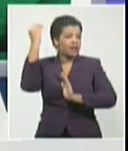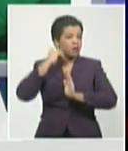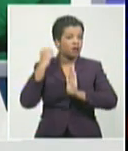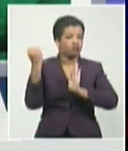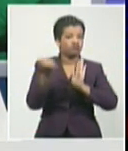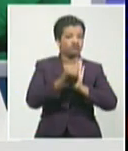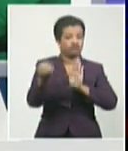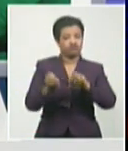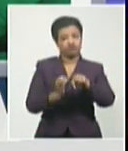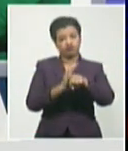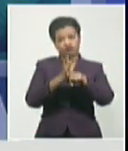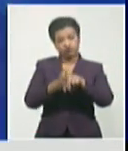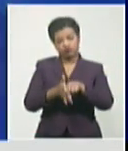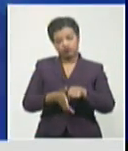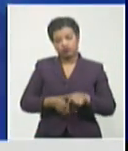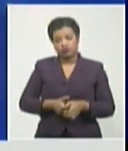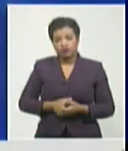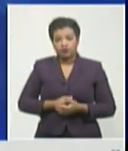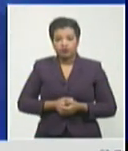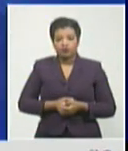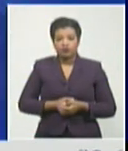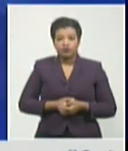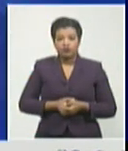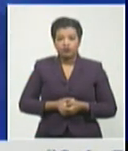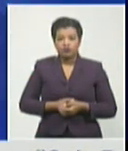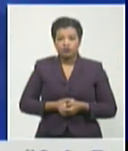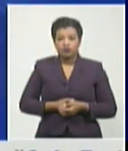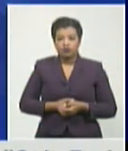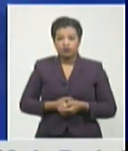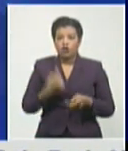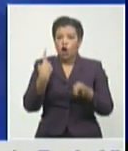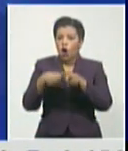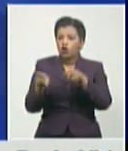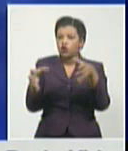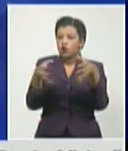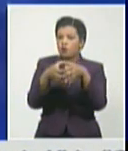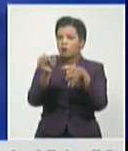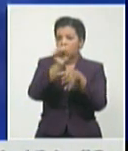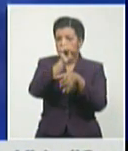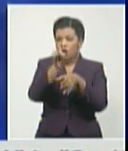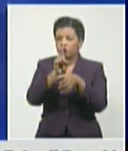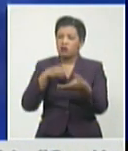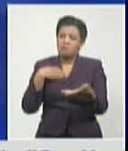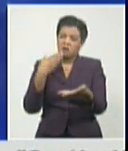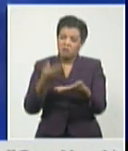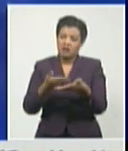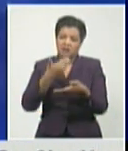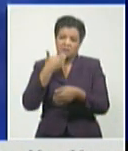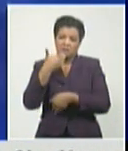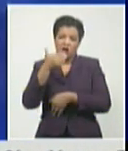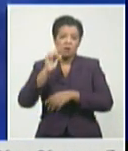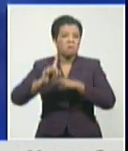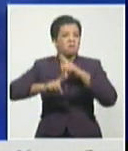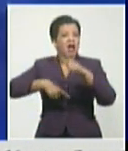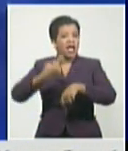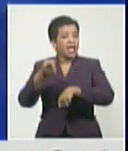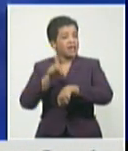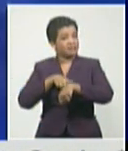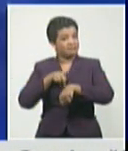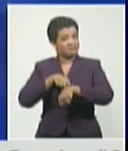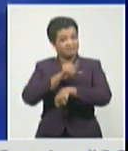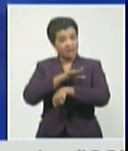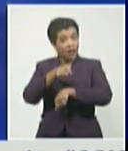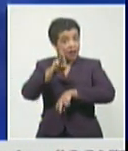de esta de este enfermero tenemos otro grupo de preguntas pero le propongo dejarlo dejarlas para mañana si usted está de